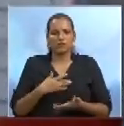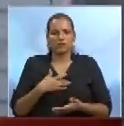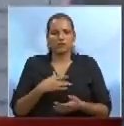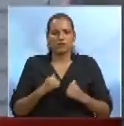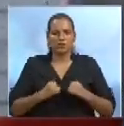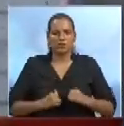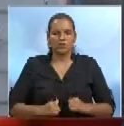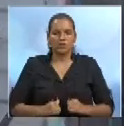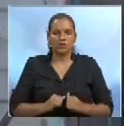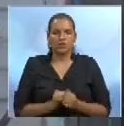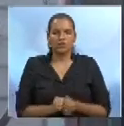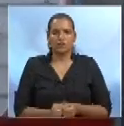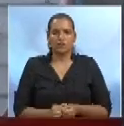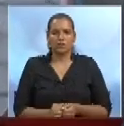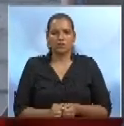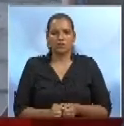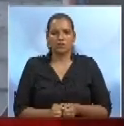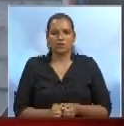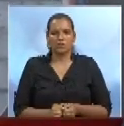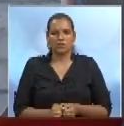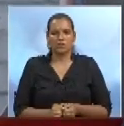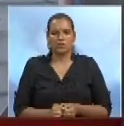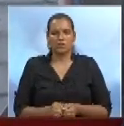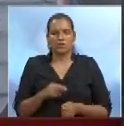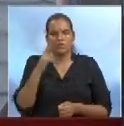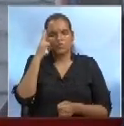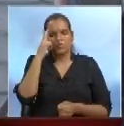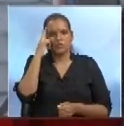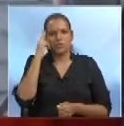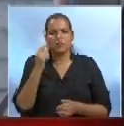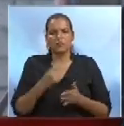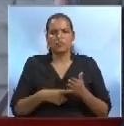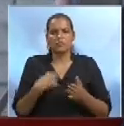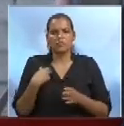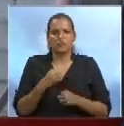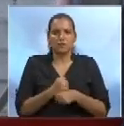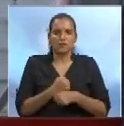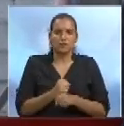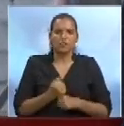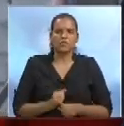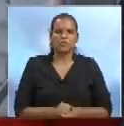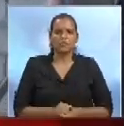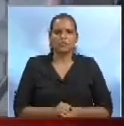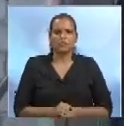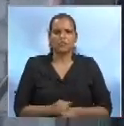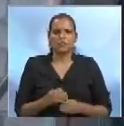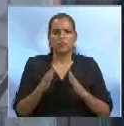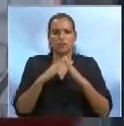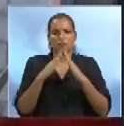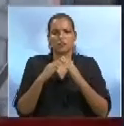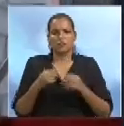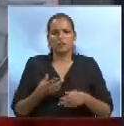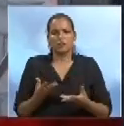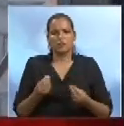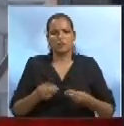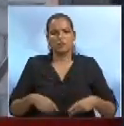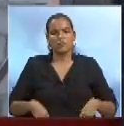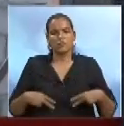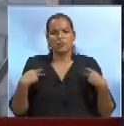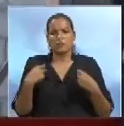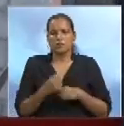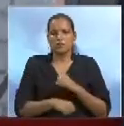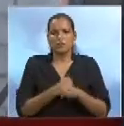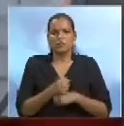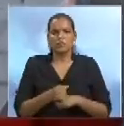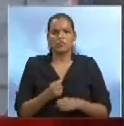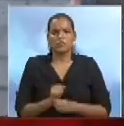poco de tristeza, los recuerdos de lo que uno hizo en su casa donde vivía. Yo